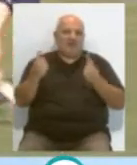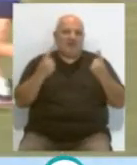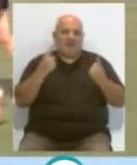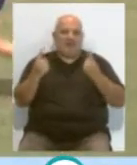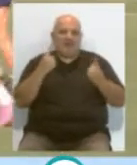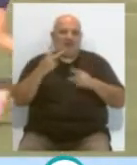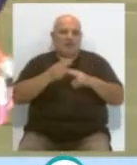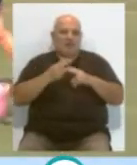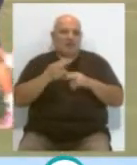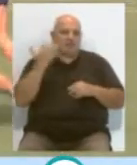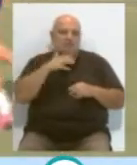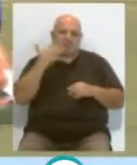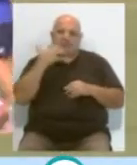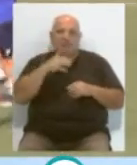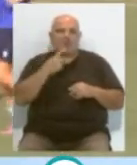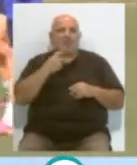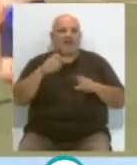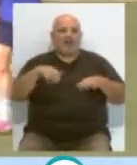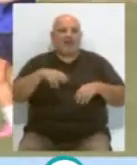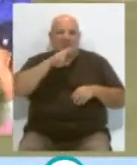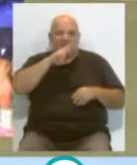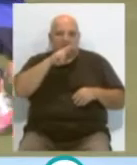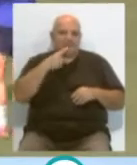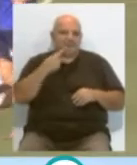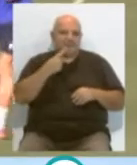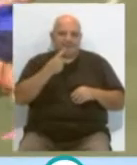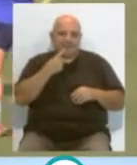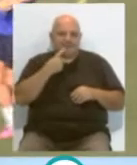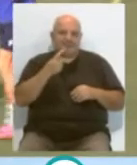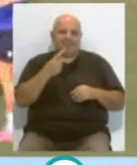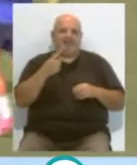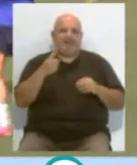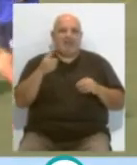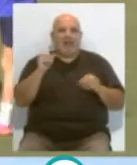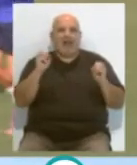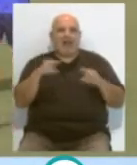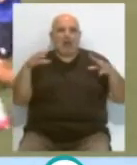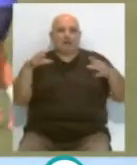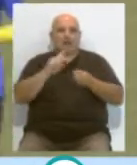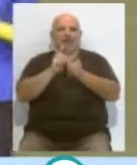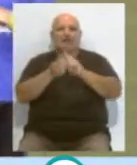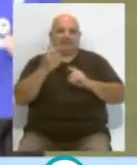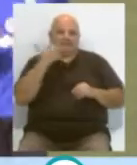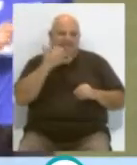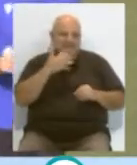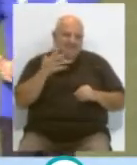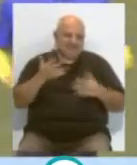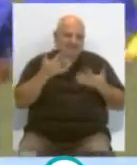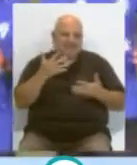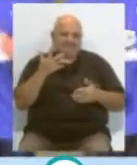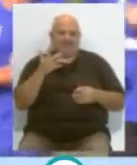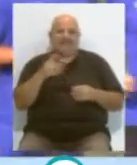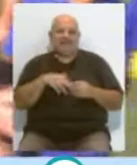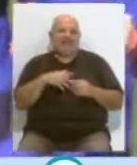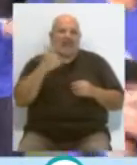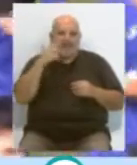el otro son dos nombres bastante... Sí, si ponemos las letras cambiadas, mágicos. Ahí está. O sea que esperemos que dé algo de